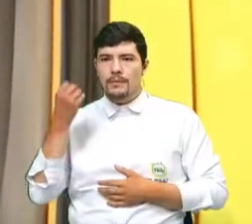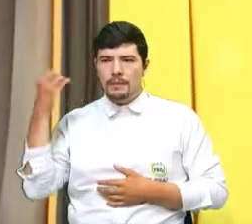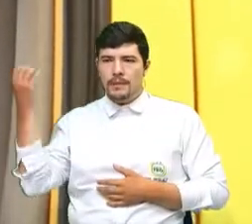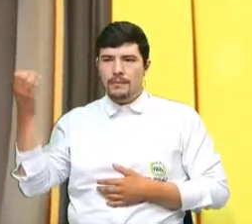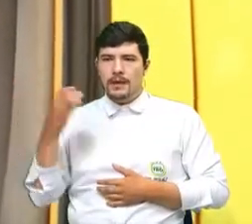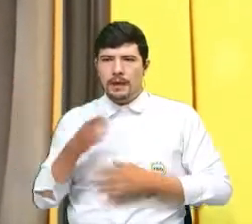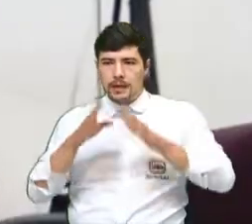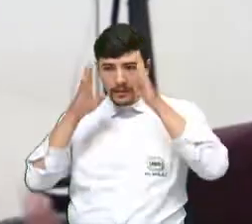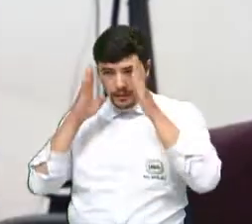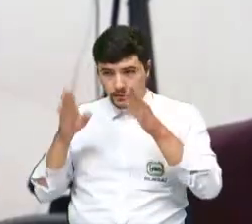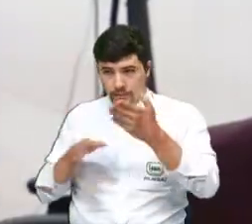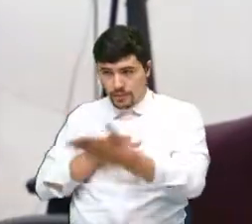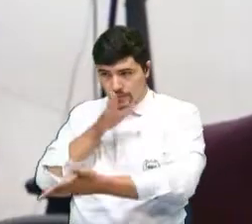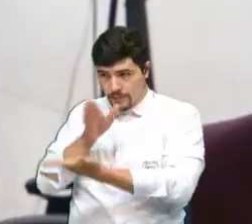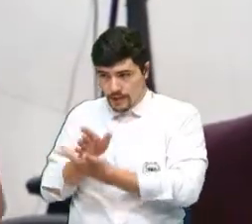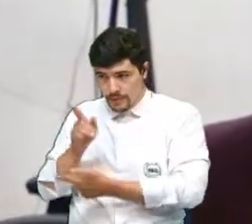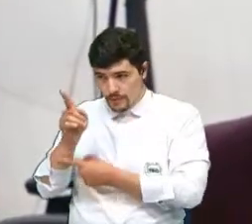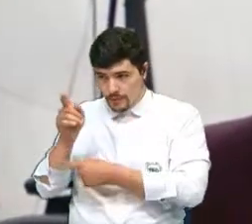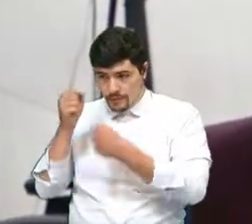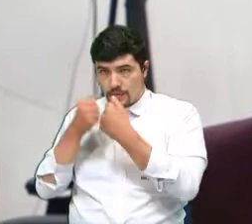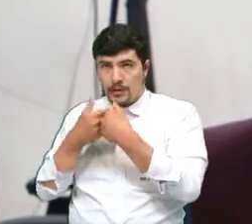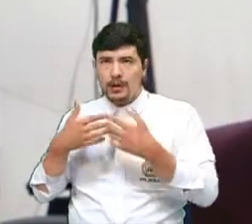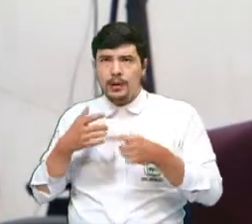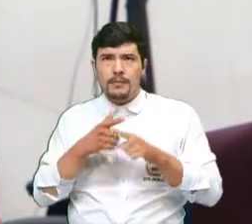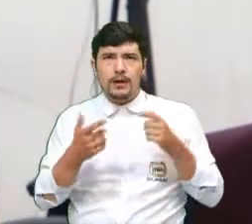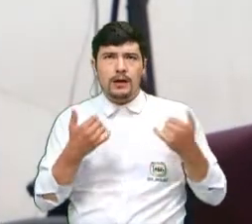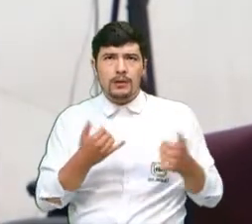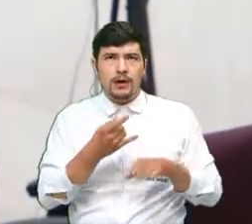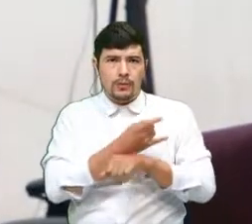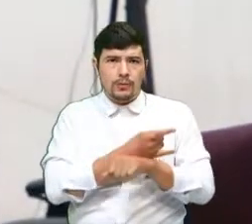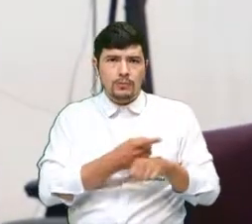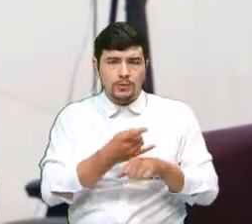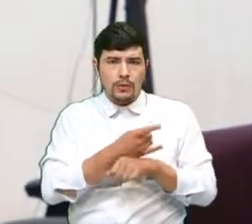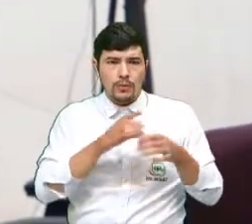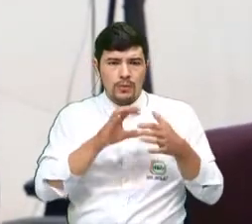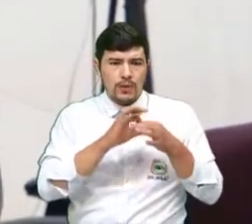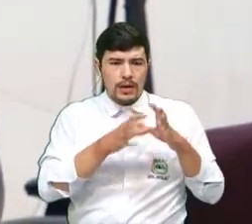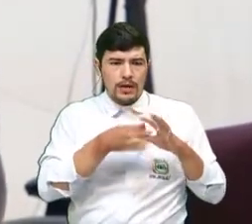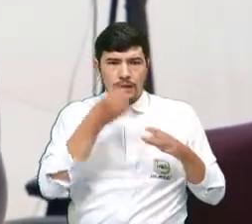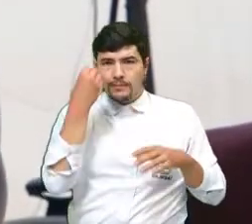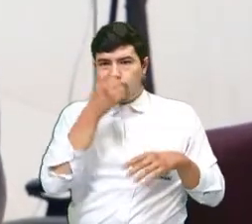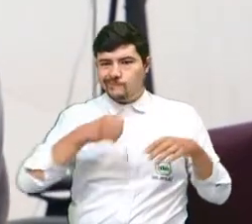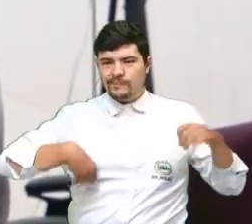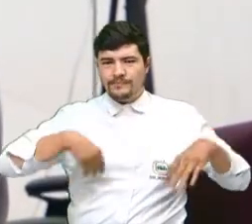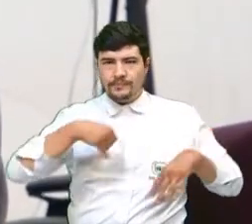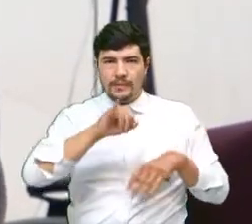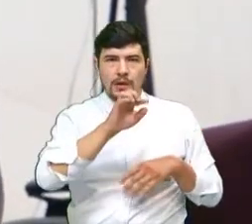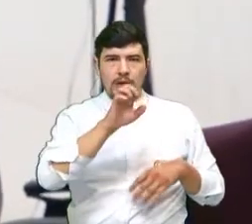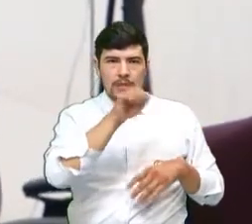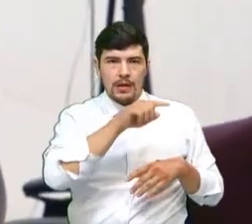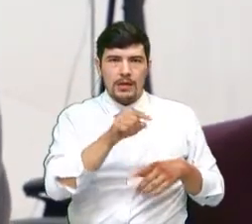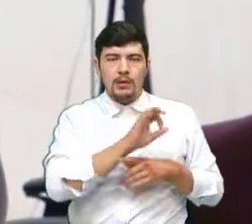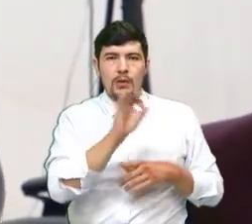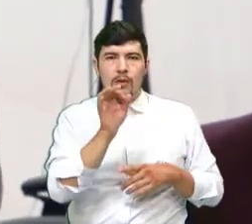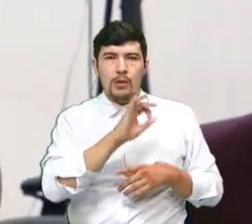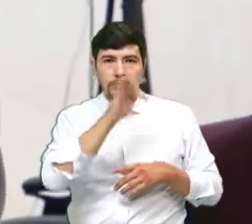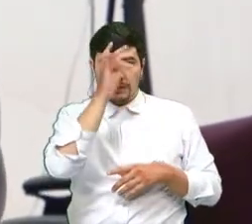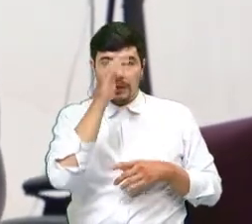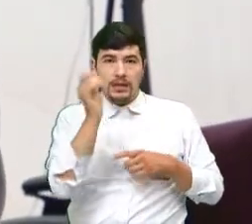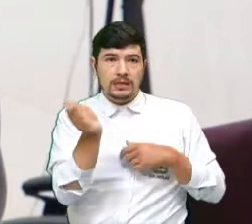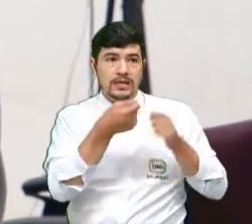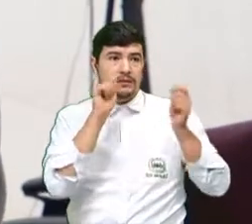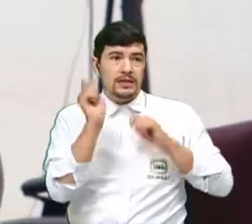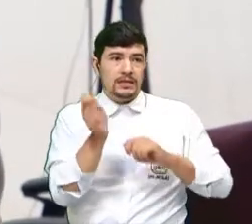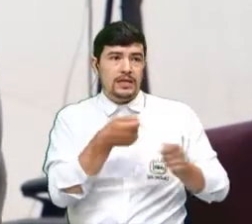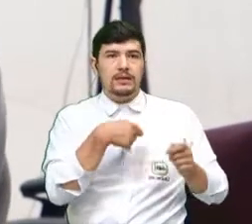para ir a coger un herido. Están utilizando una presunta red de corrupción alrededor de las IPS, alrededor de los hospitales, llevando